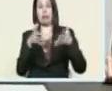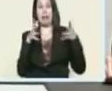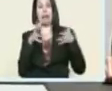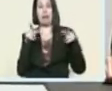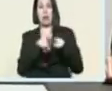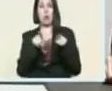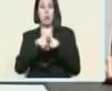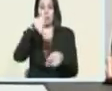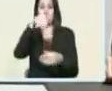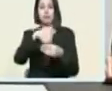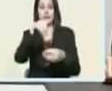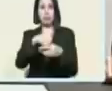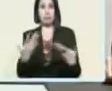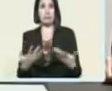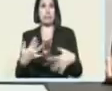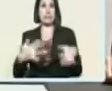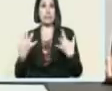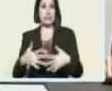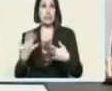electorales. ¿Ah?